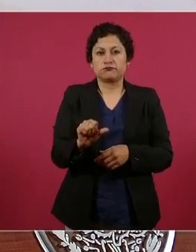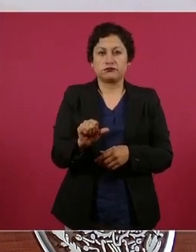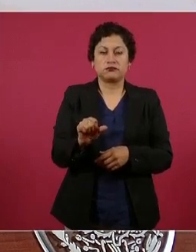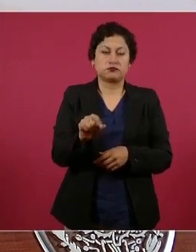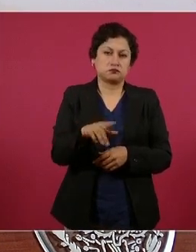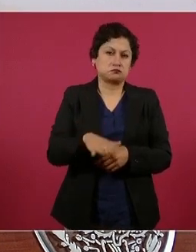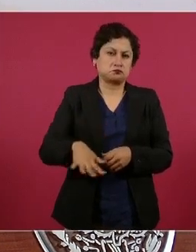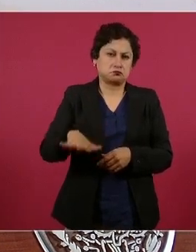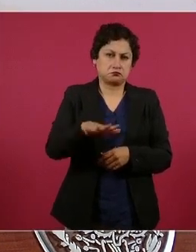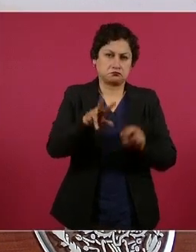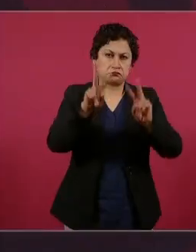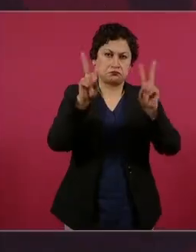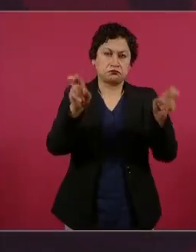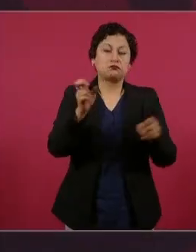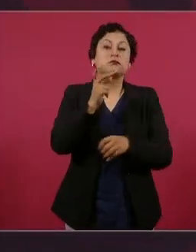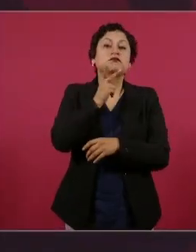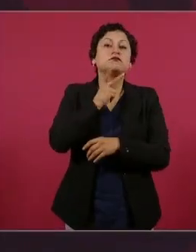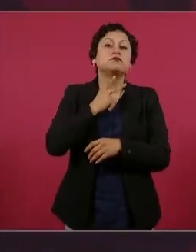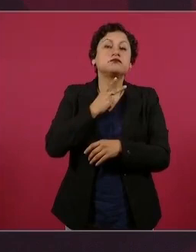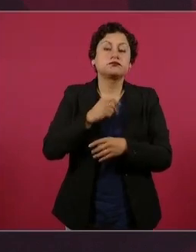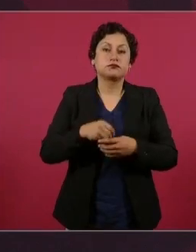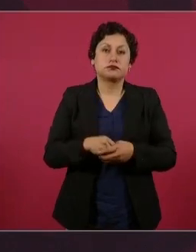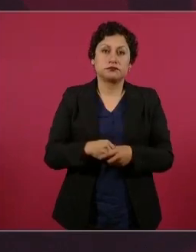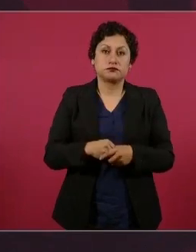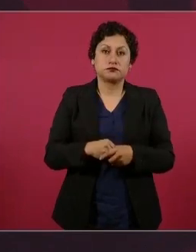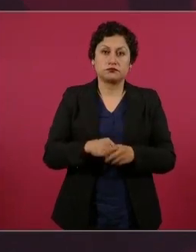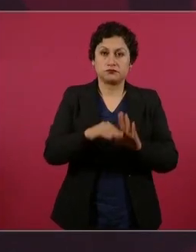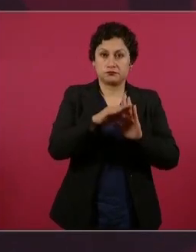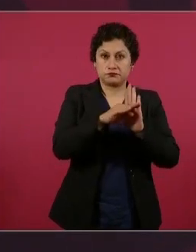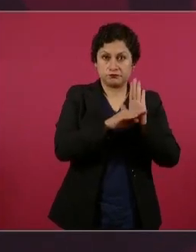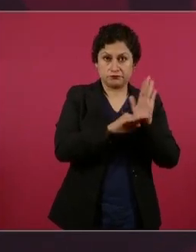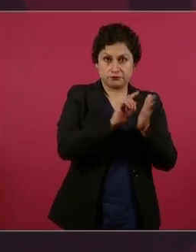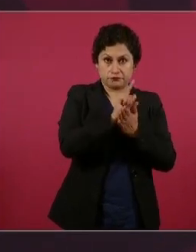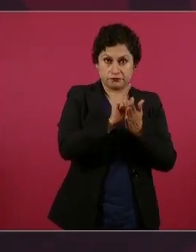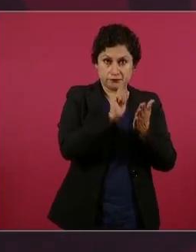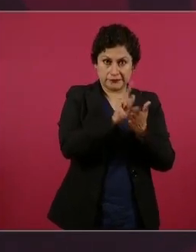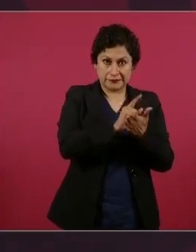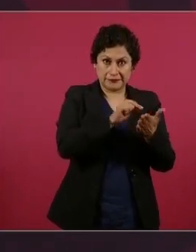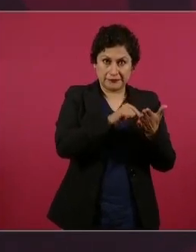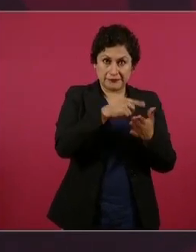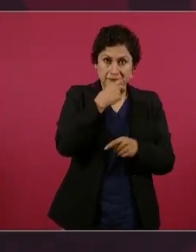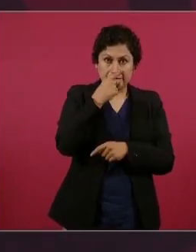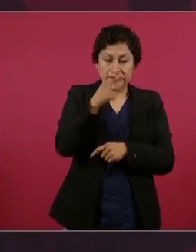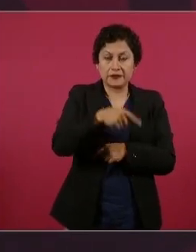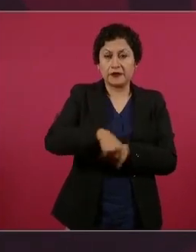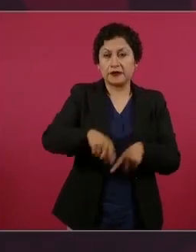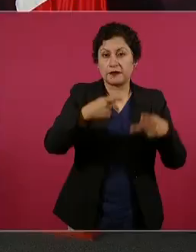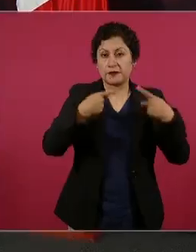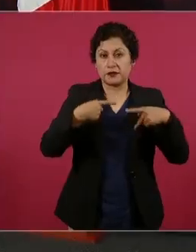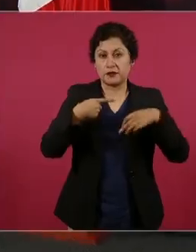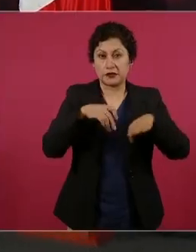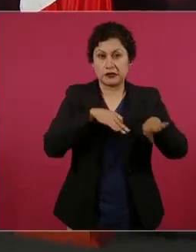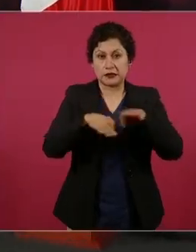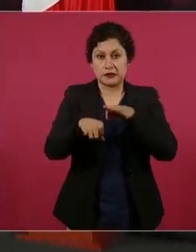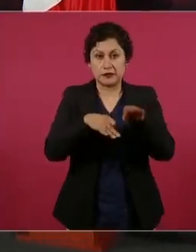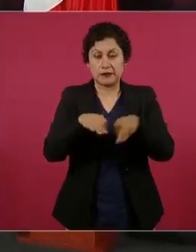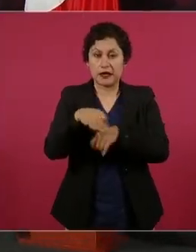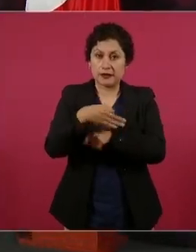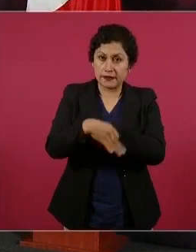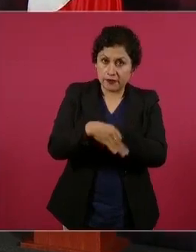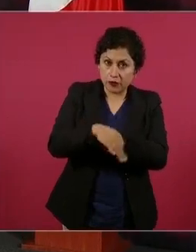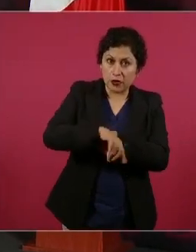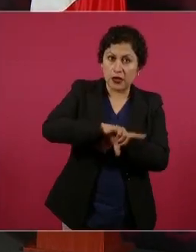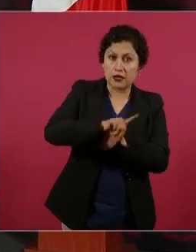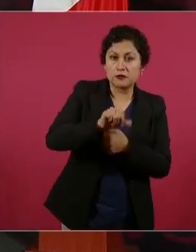petrolero, que el transitorio, trabajador transitorio, pasara a ser de planta, que